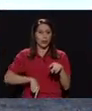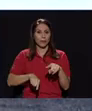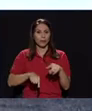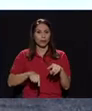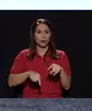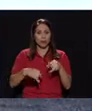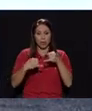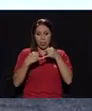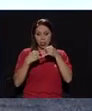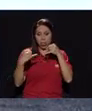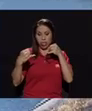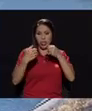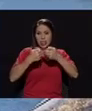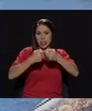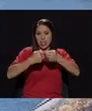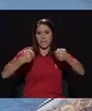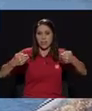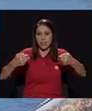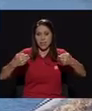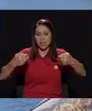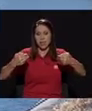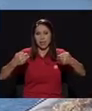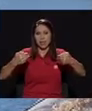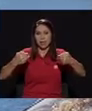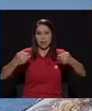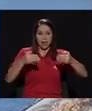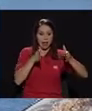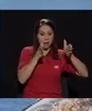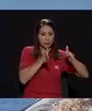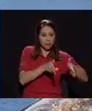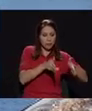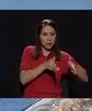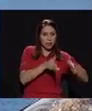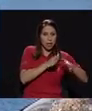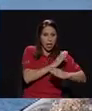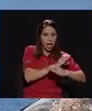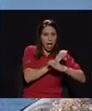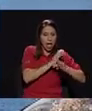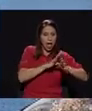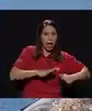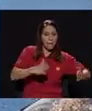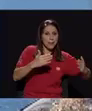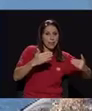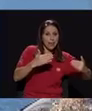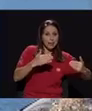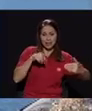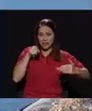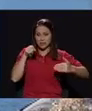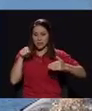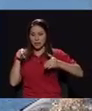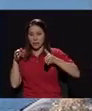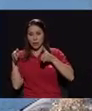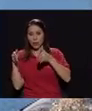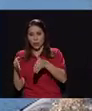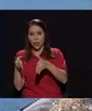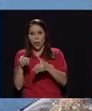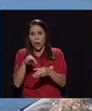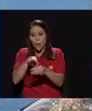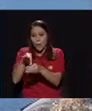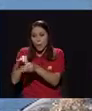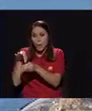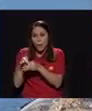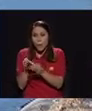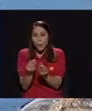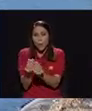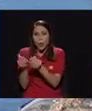para dividir los ambientalistas y los productivistas,